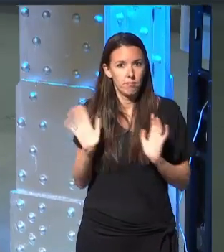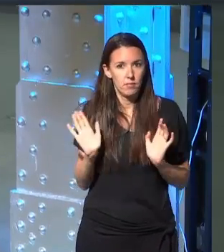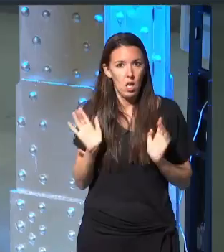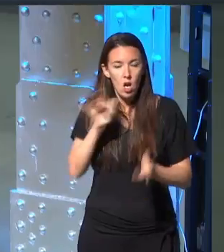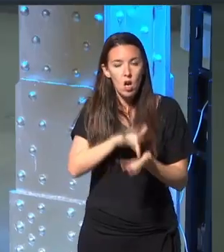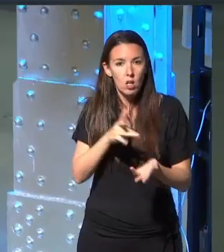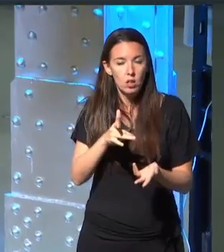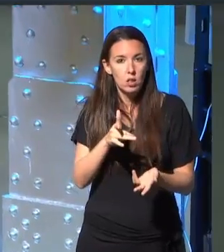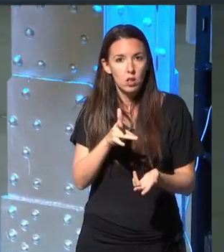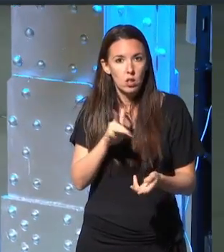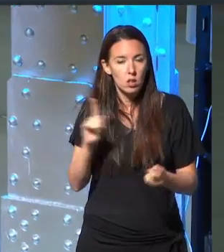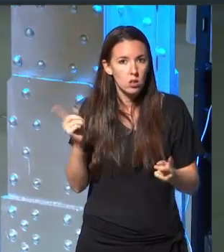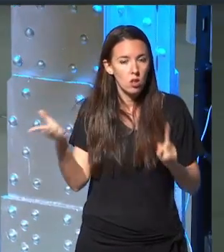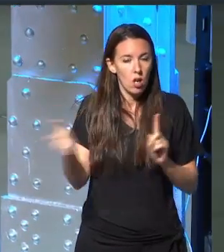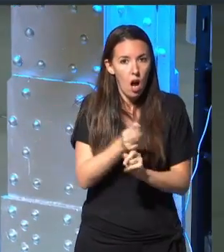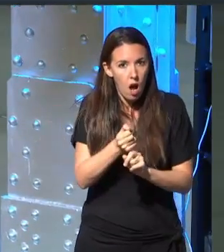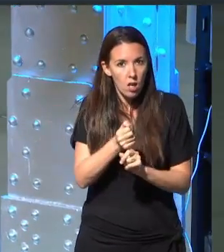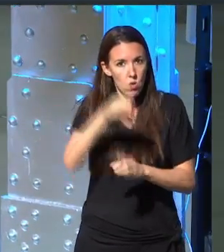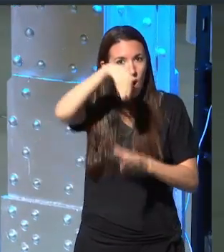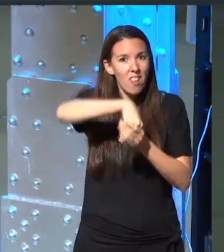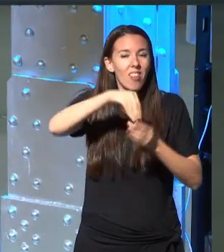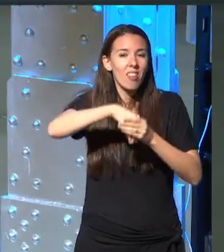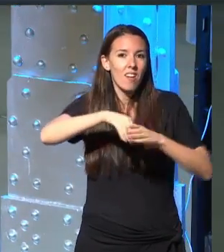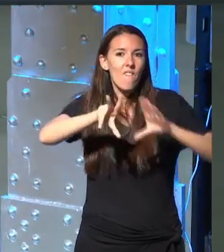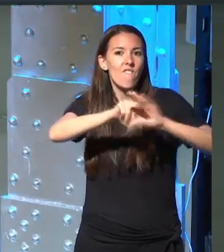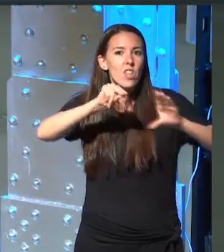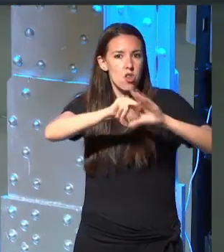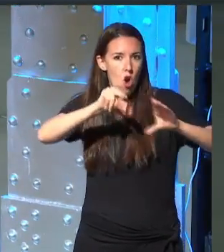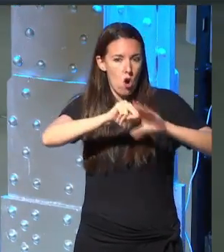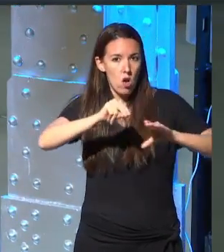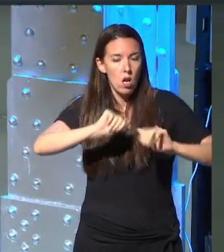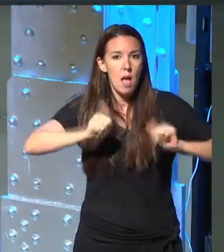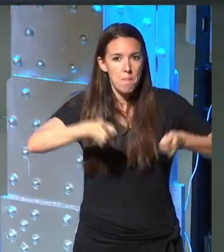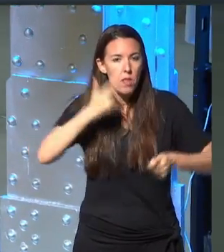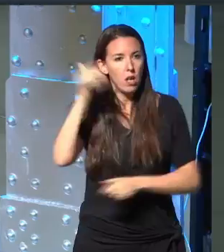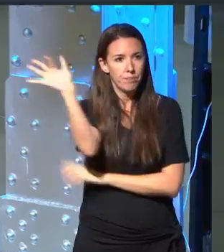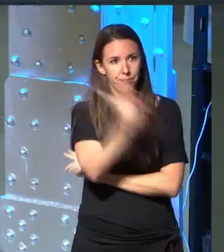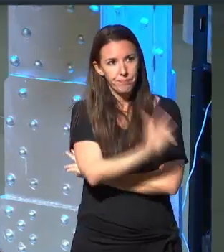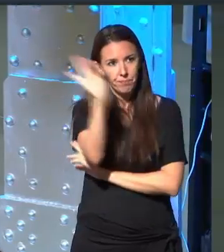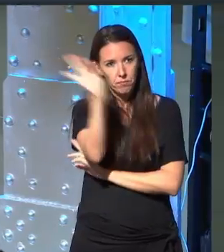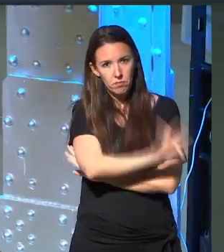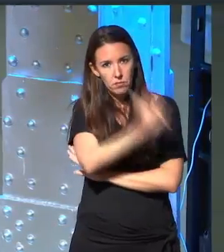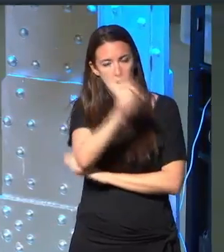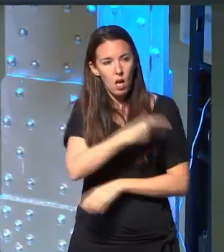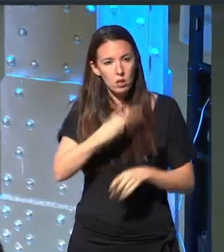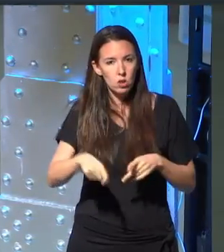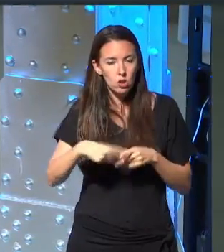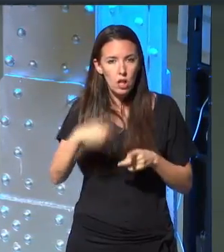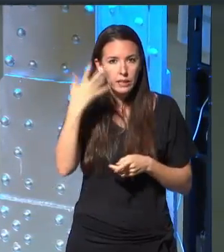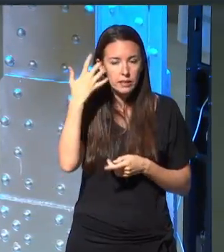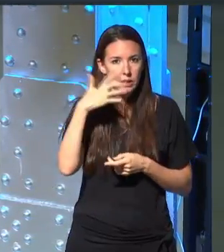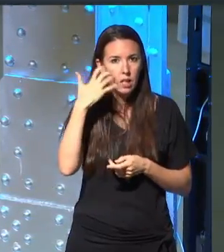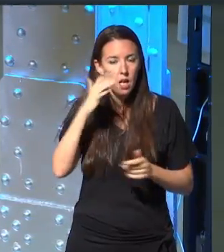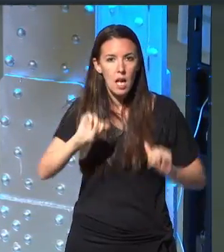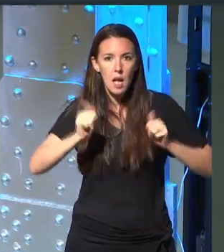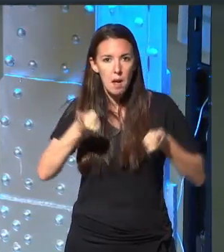y ha encontrado una bolsa con cintas de vídeo. Y él, pues nada, empieza a ver las cintas. Entonces, empieza a ver cosas extrañas y las cosas